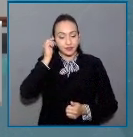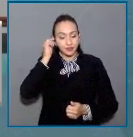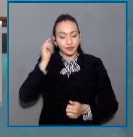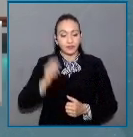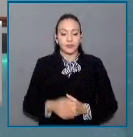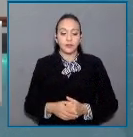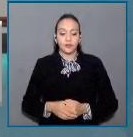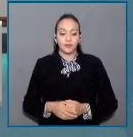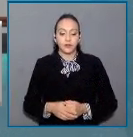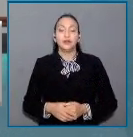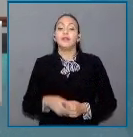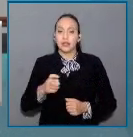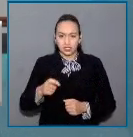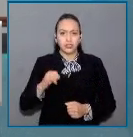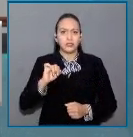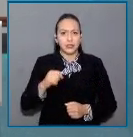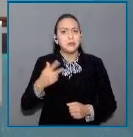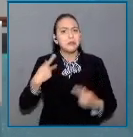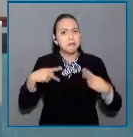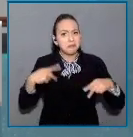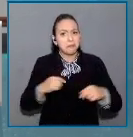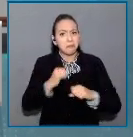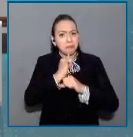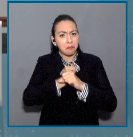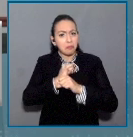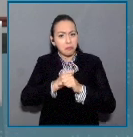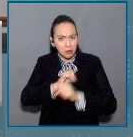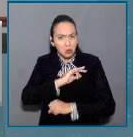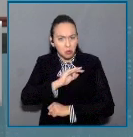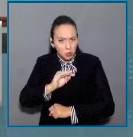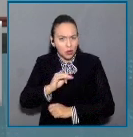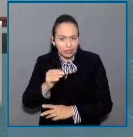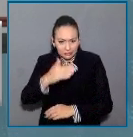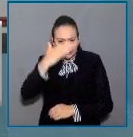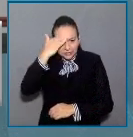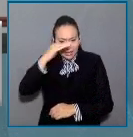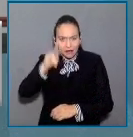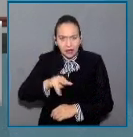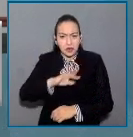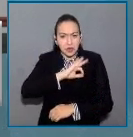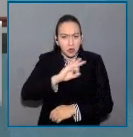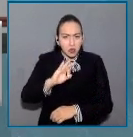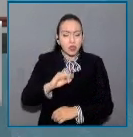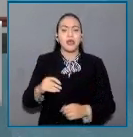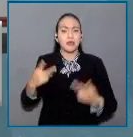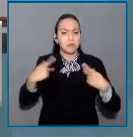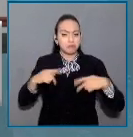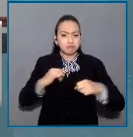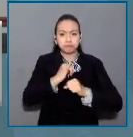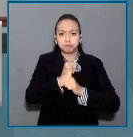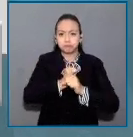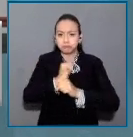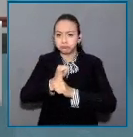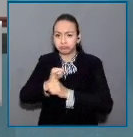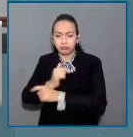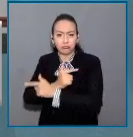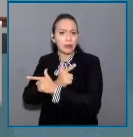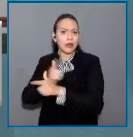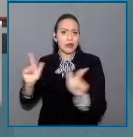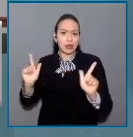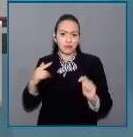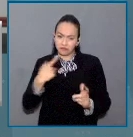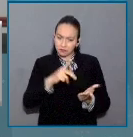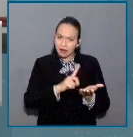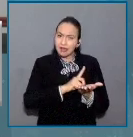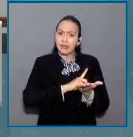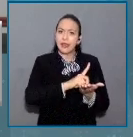consulta fuera constitucional y que la pregunta fuera clara y objetiva y legal. La consulta